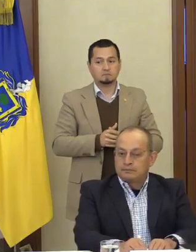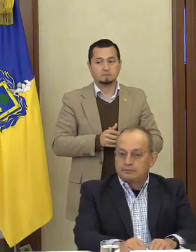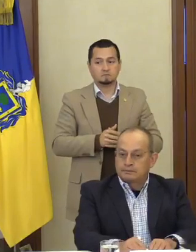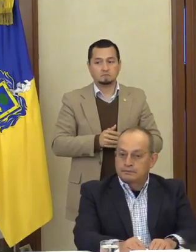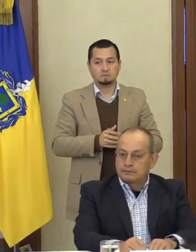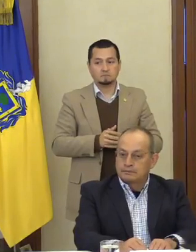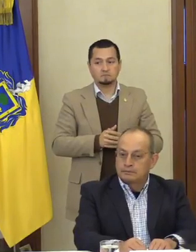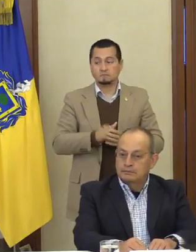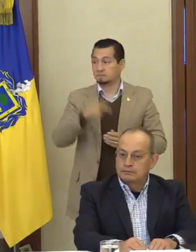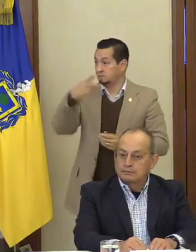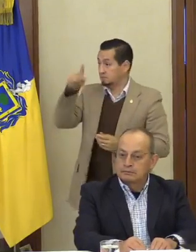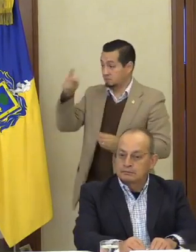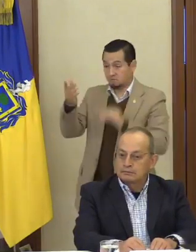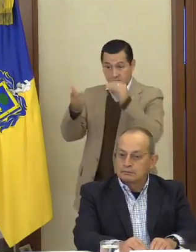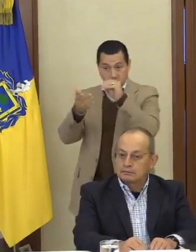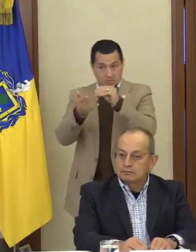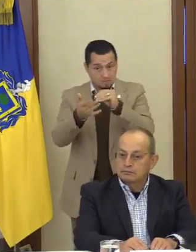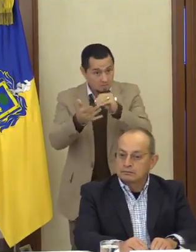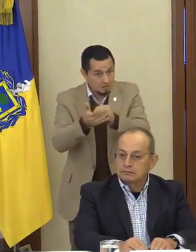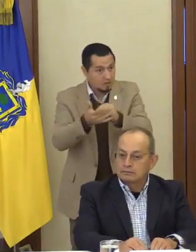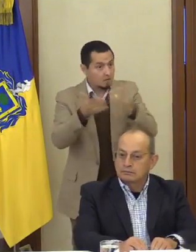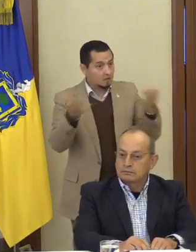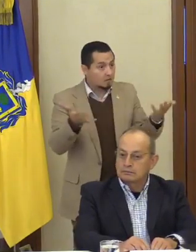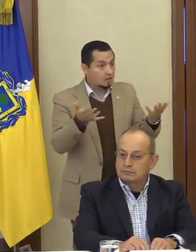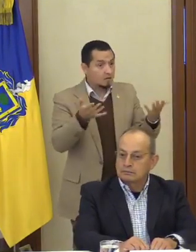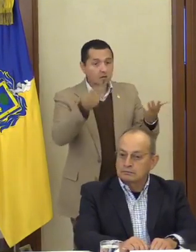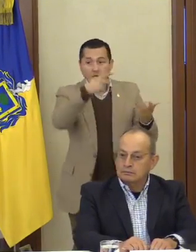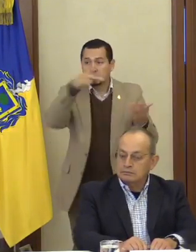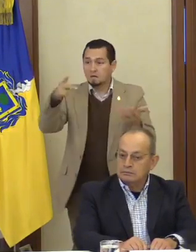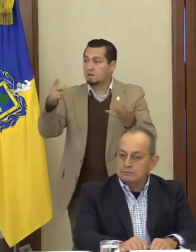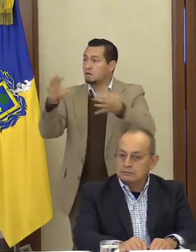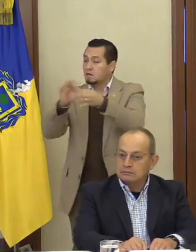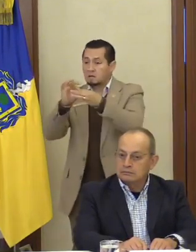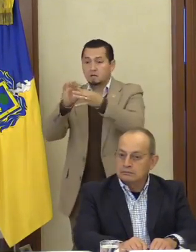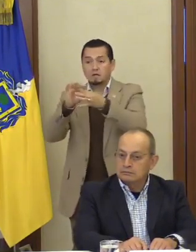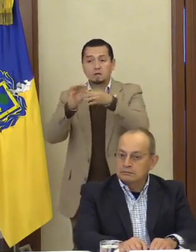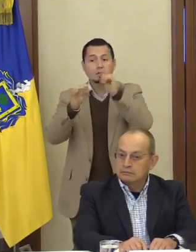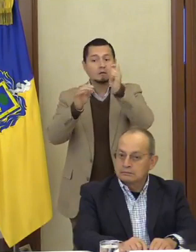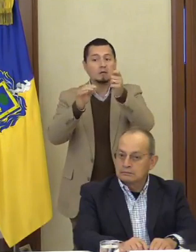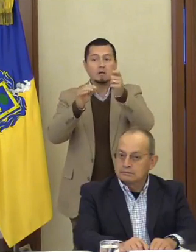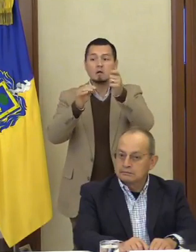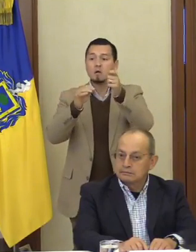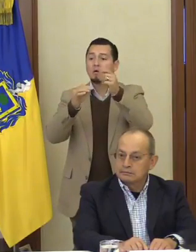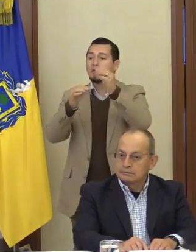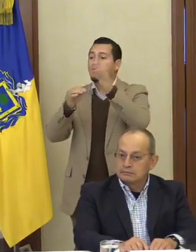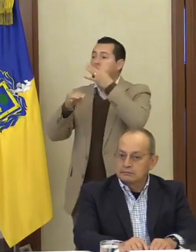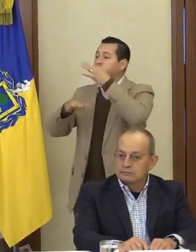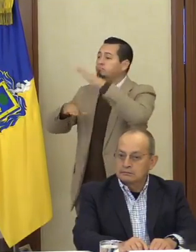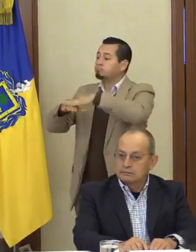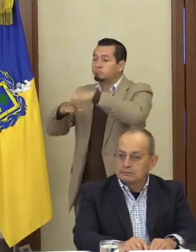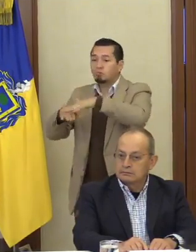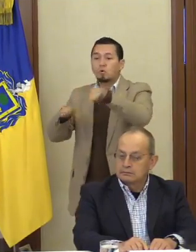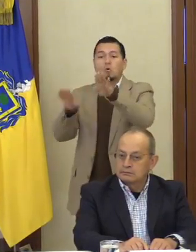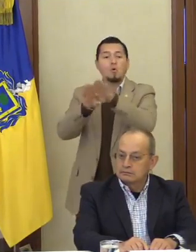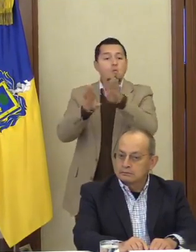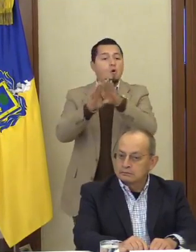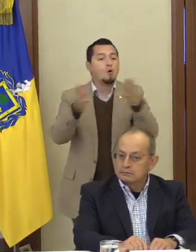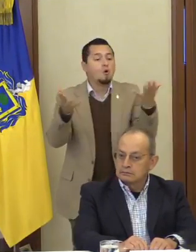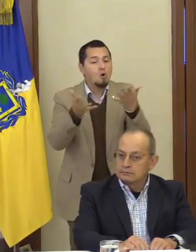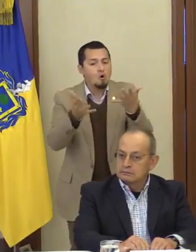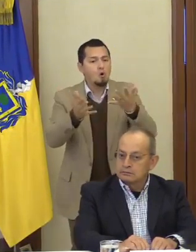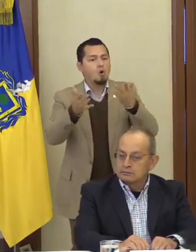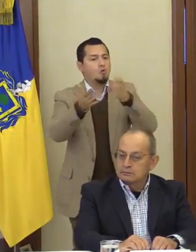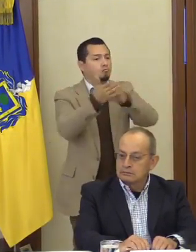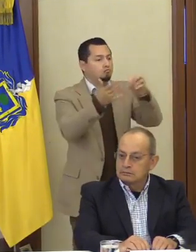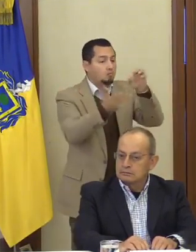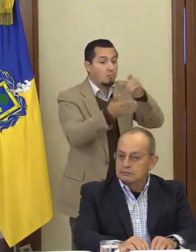¿qué fue lo que pasó en el caso de lo reportado y cómo se comportó esto delito por delito? Aquí viene